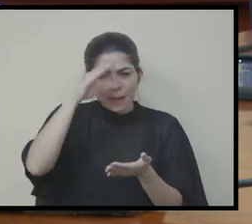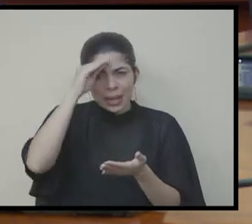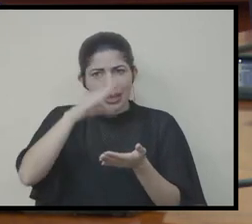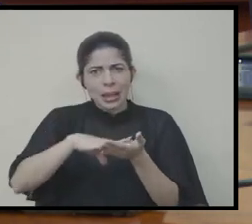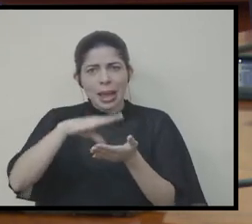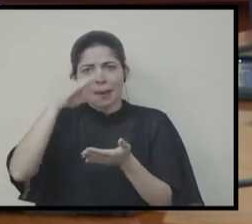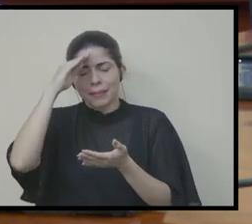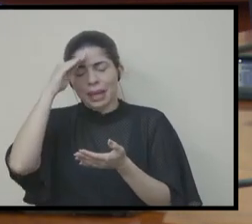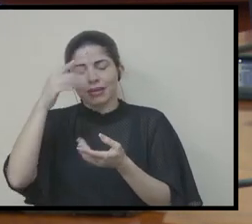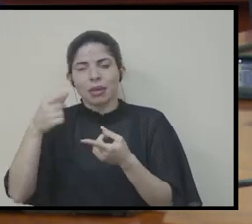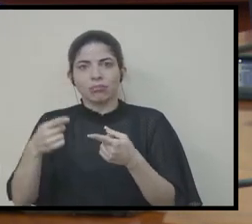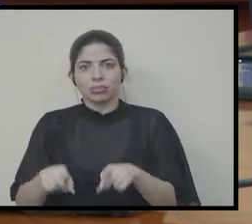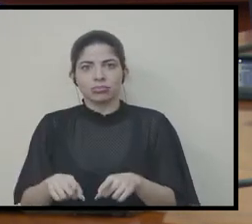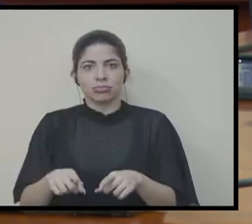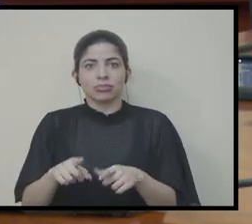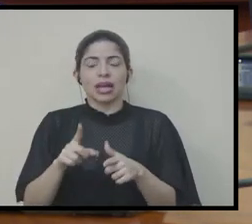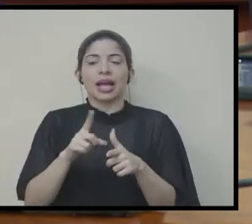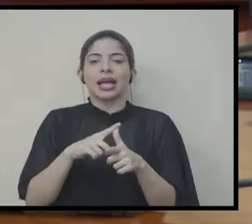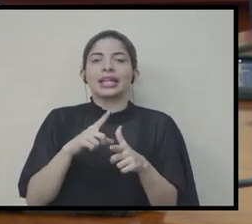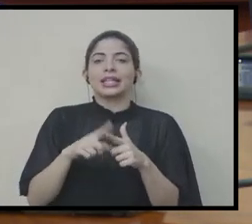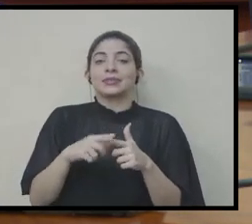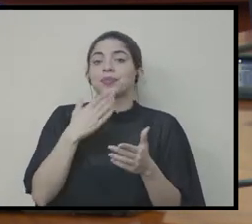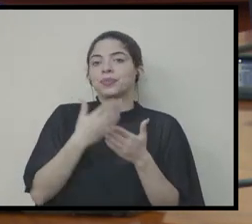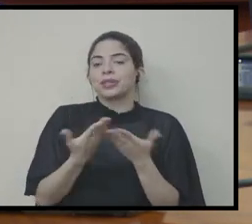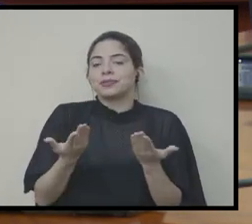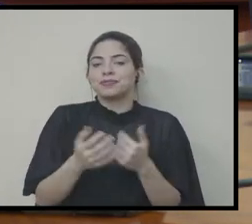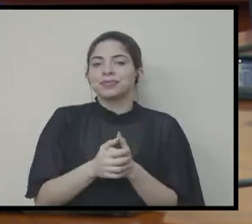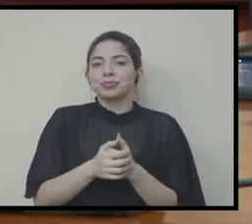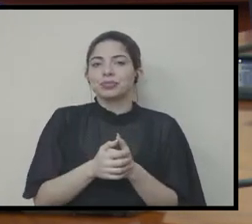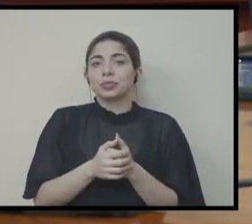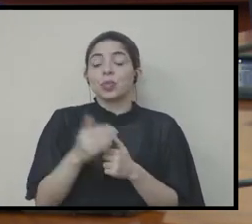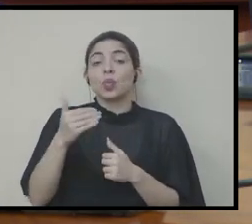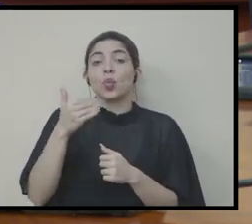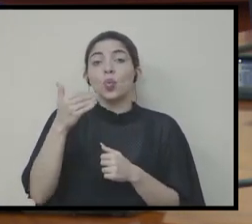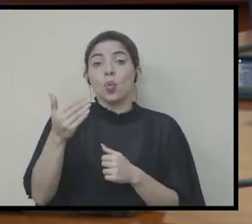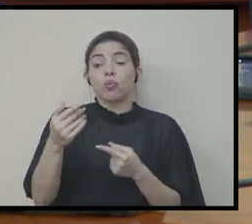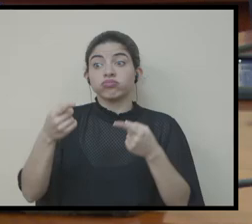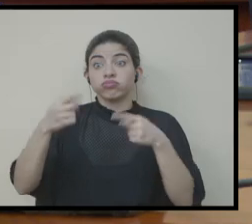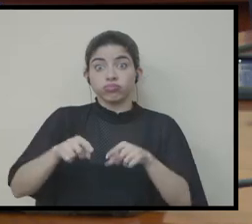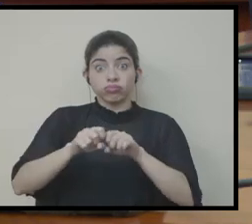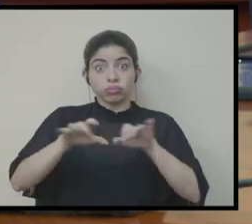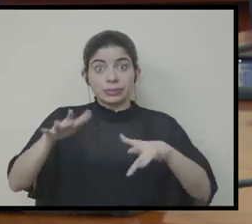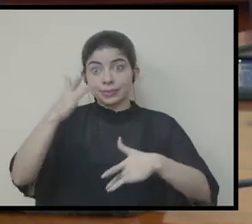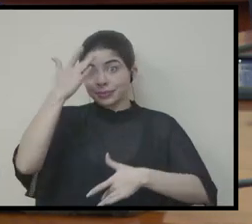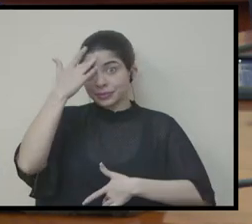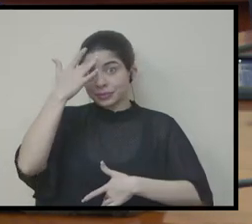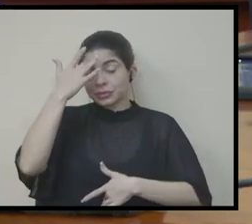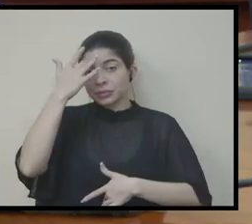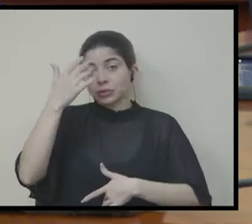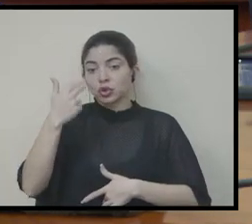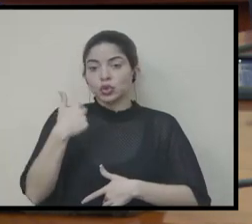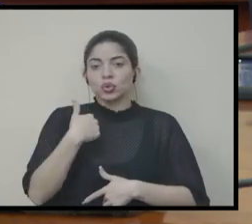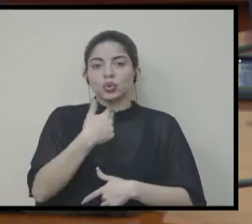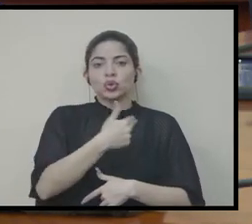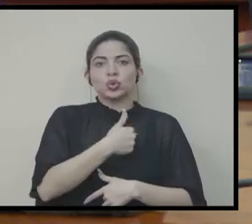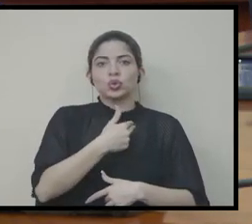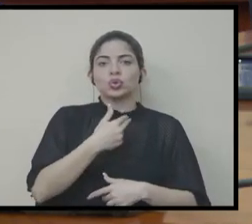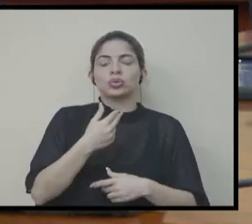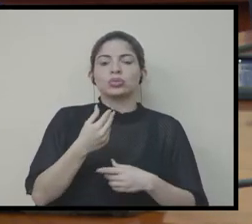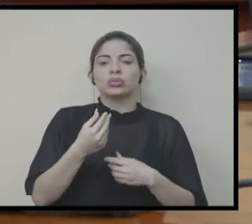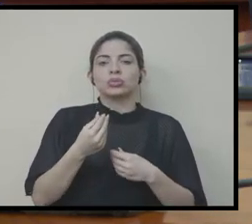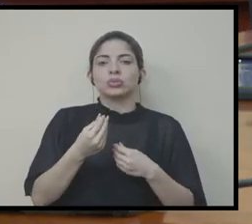¿verdad? Y bueno, cuando se vino la pandemia, estábamos